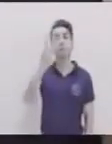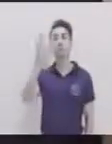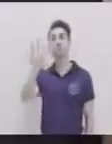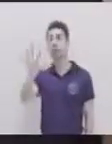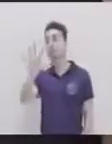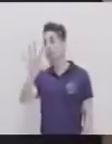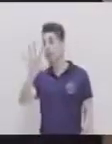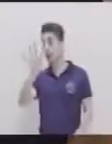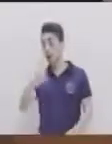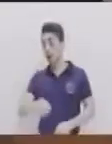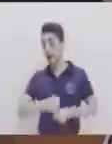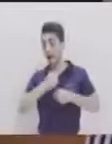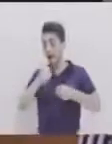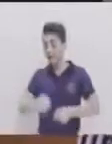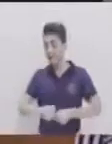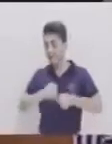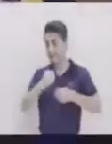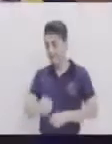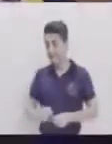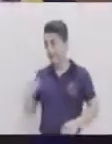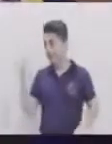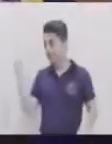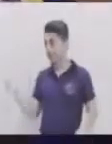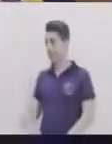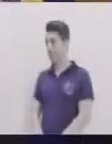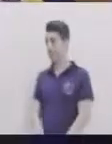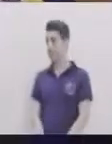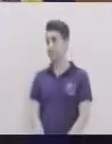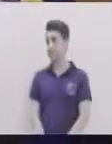cuatro caballos. Veamos.